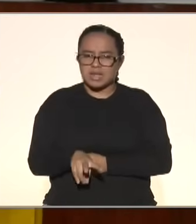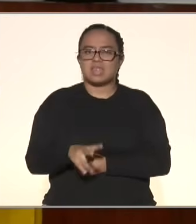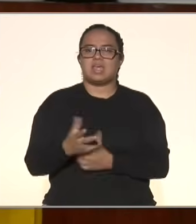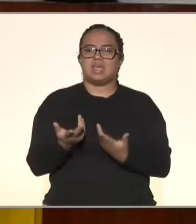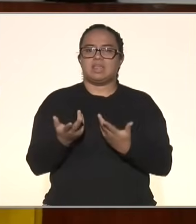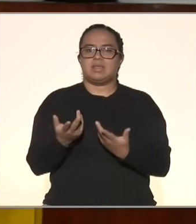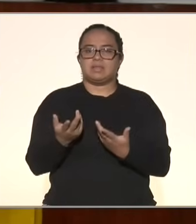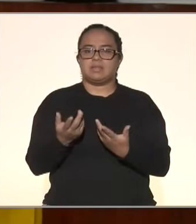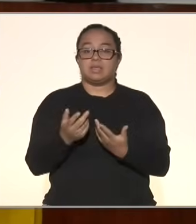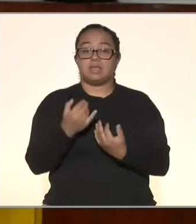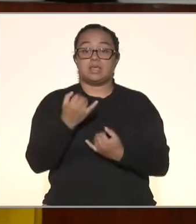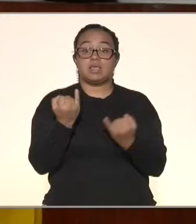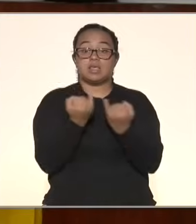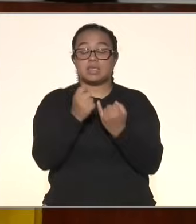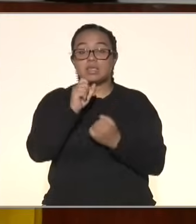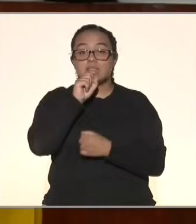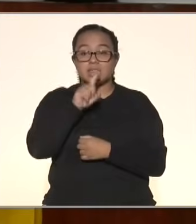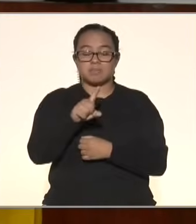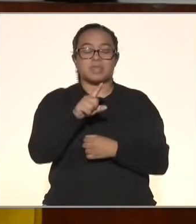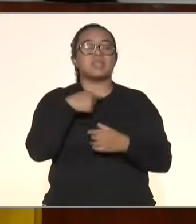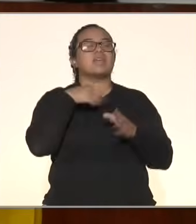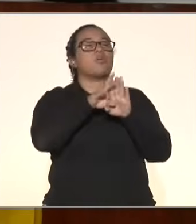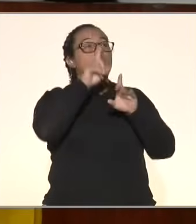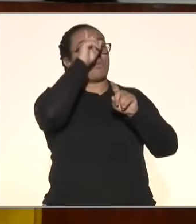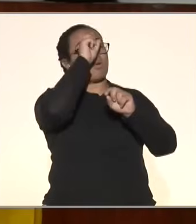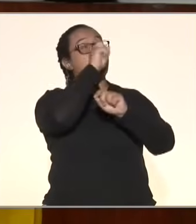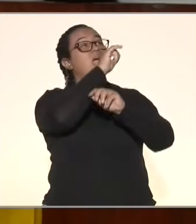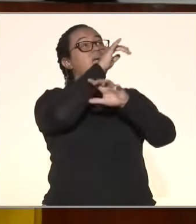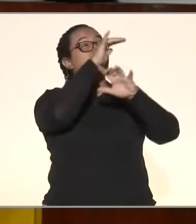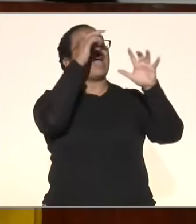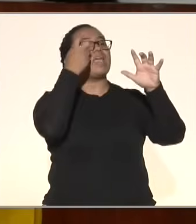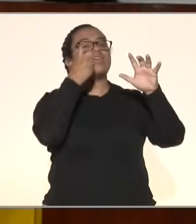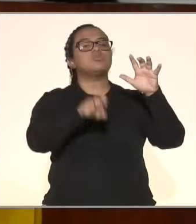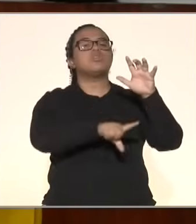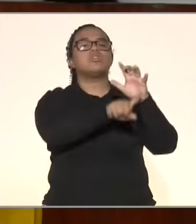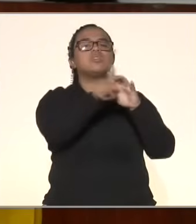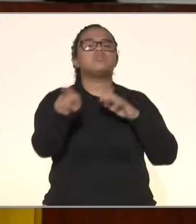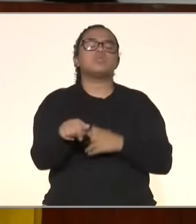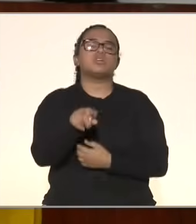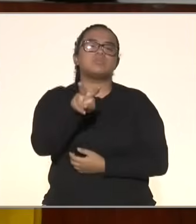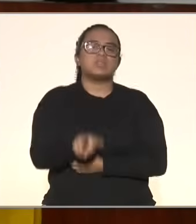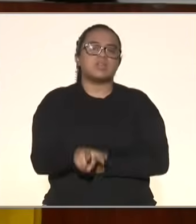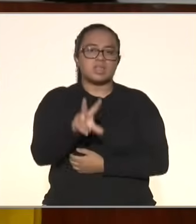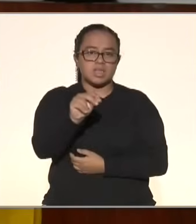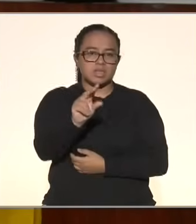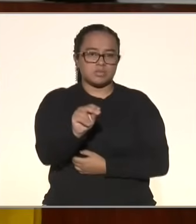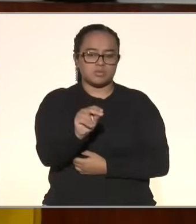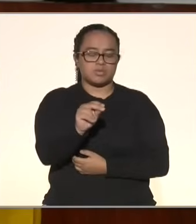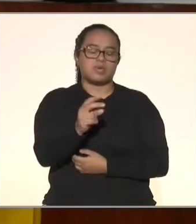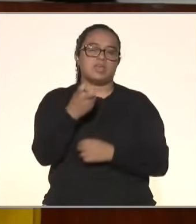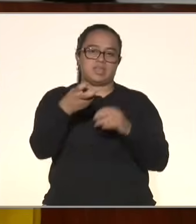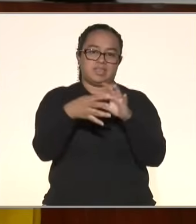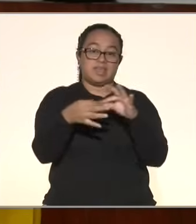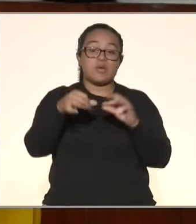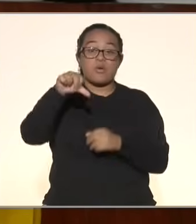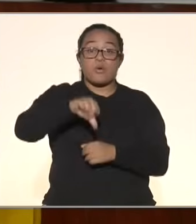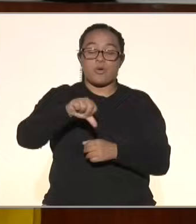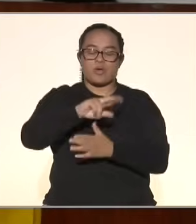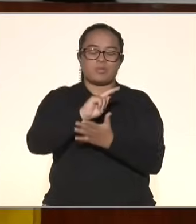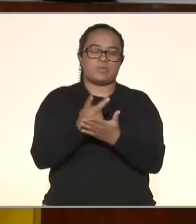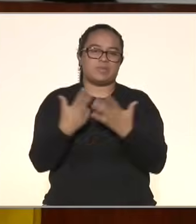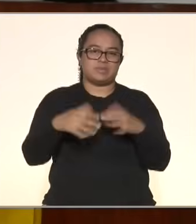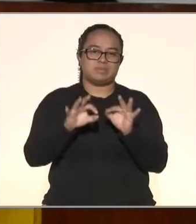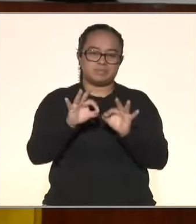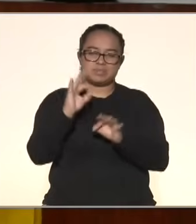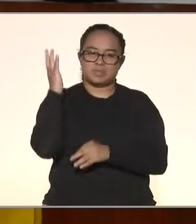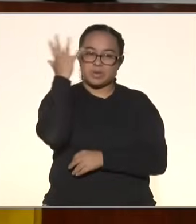esas expectativas lejanísimas que no nos llevan a ningún lado. Así es que quédate con nosotros, este programa va a ser muy, muy, muy bueno y